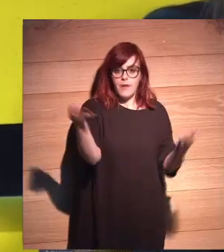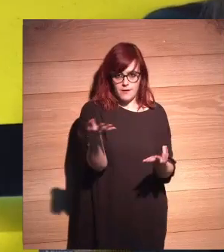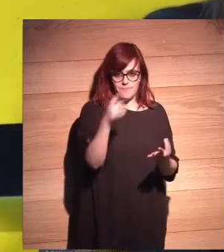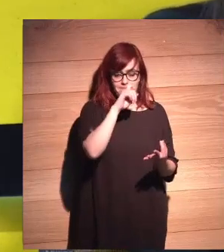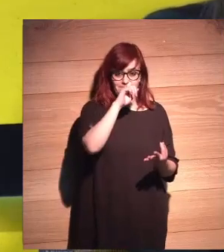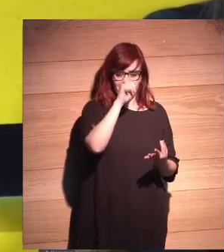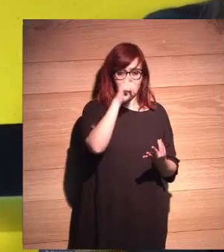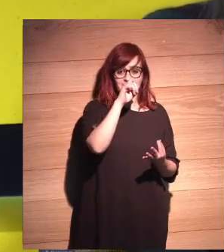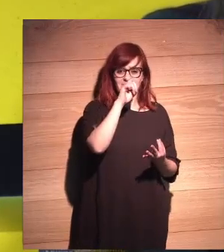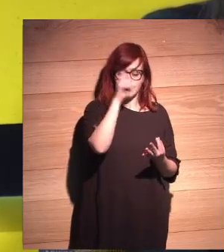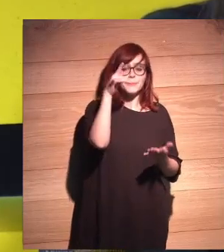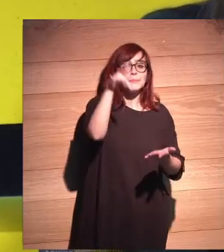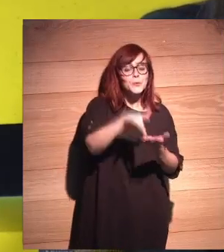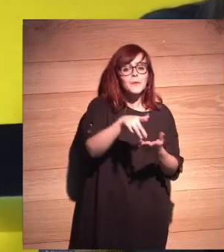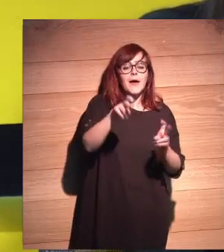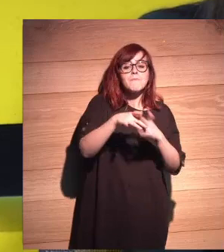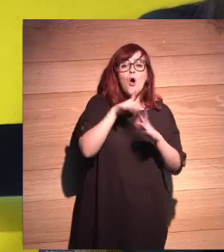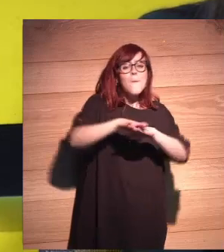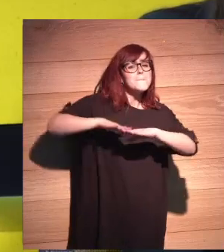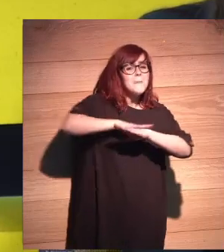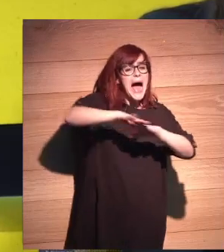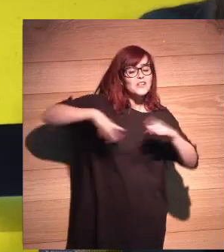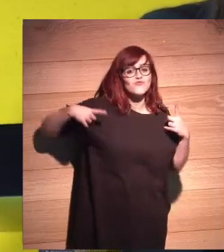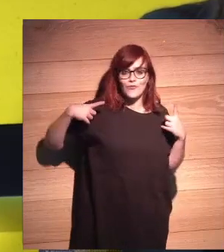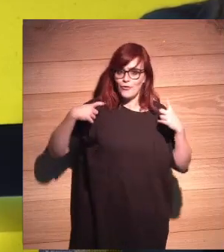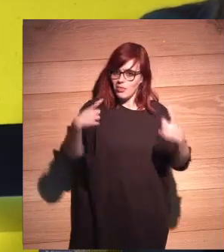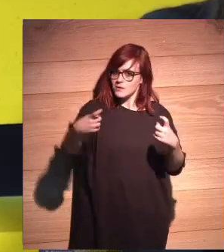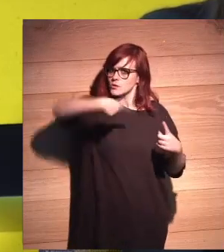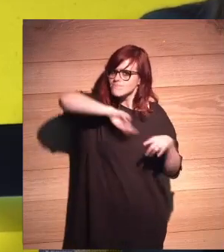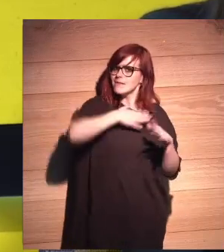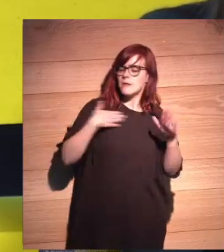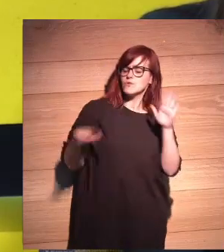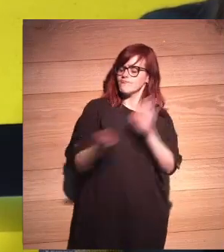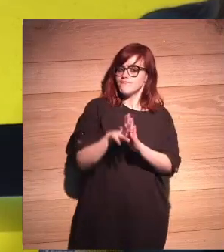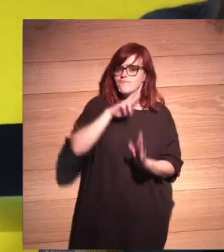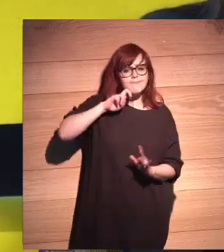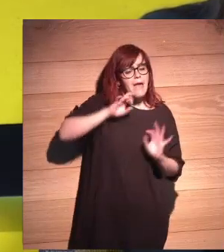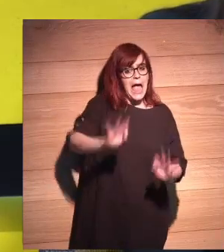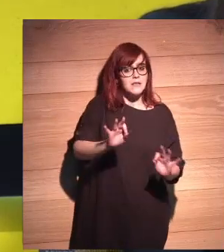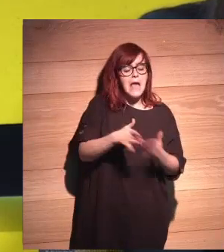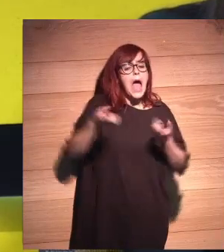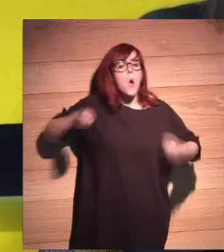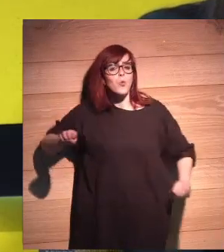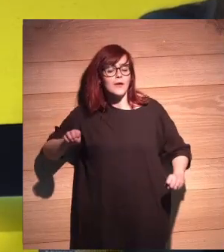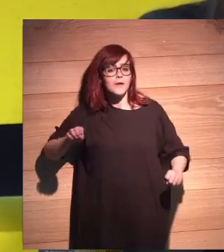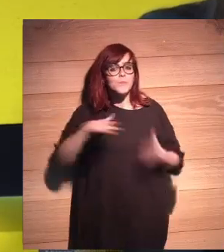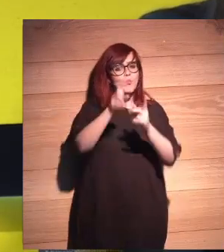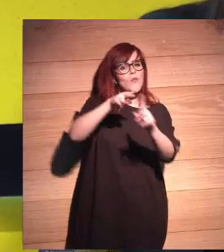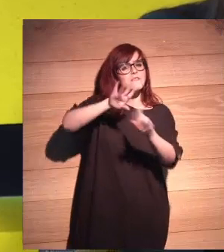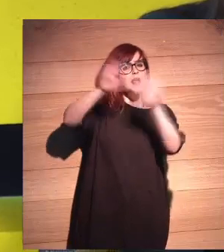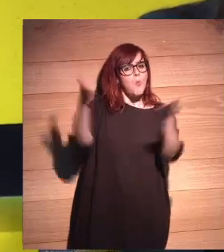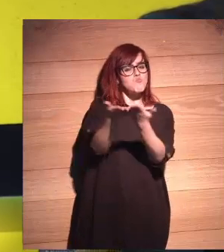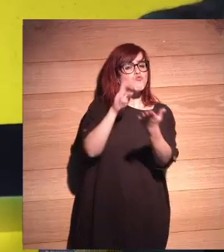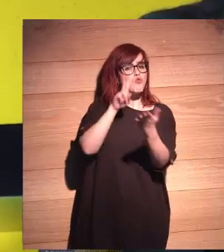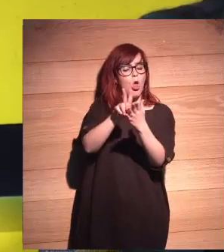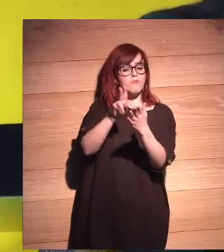decir, trabajar en qué es aquello esencial que queremos mantener a pesar de las distintas cosmovisiones